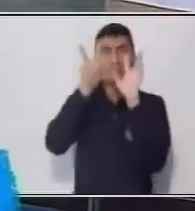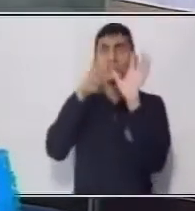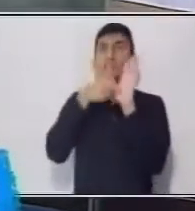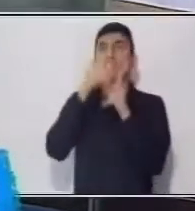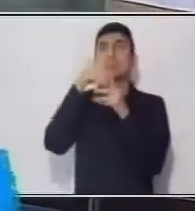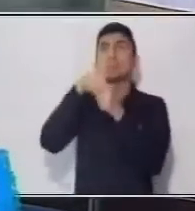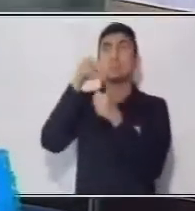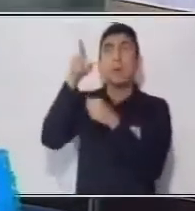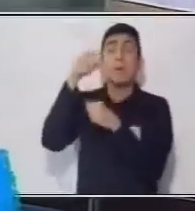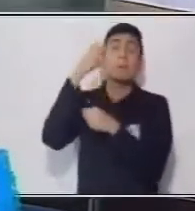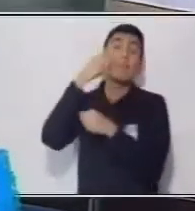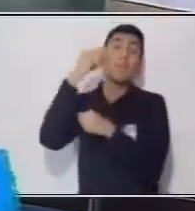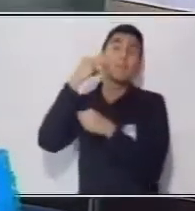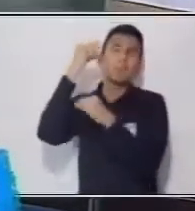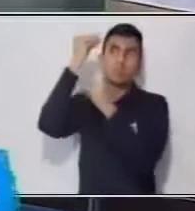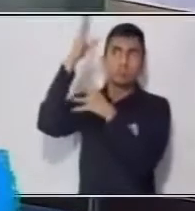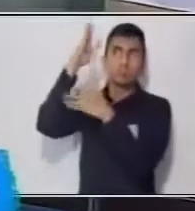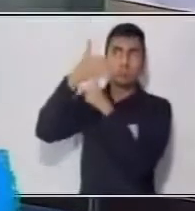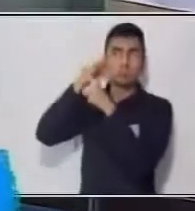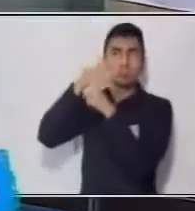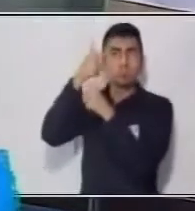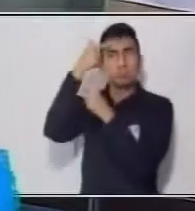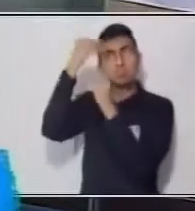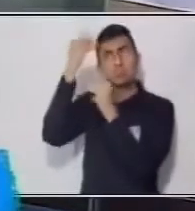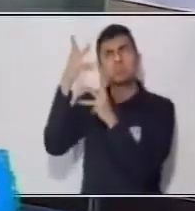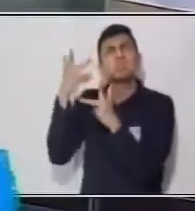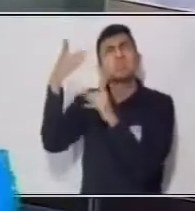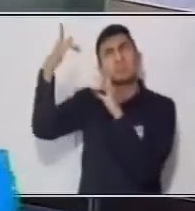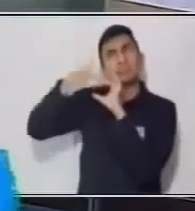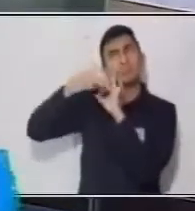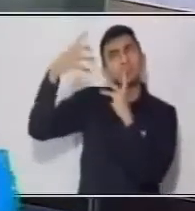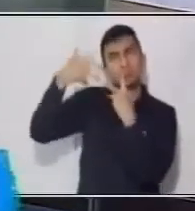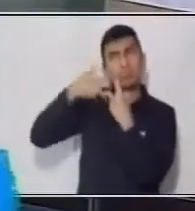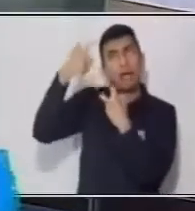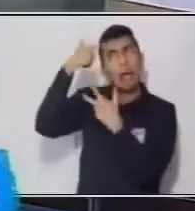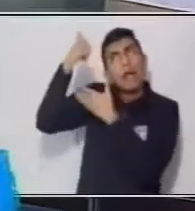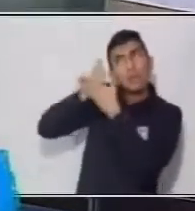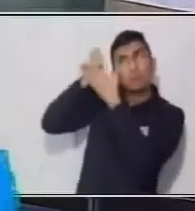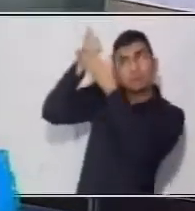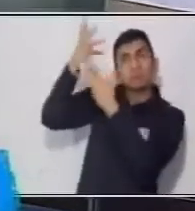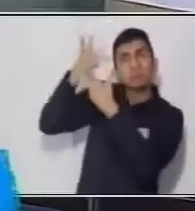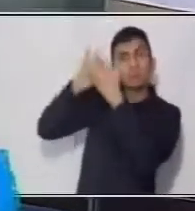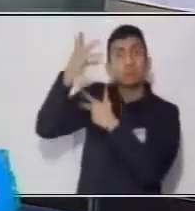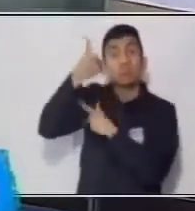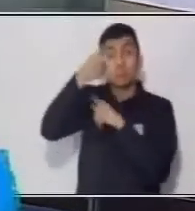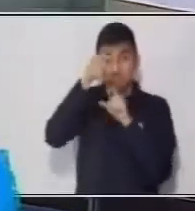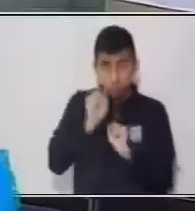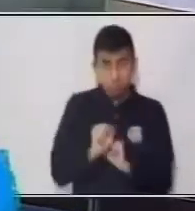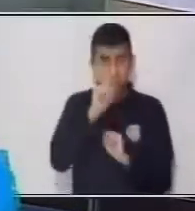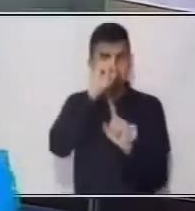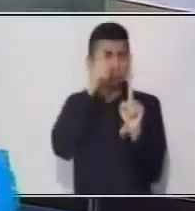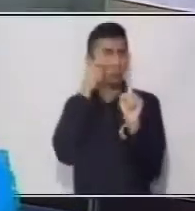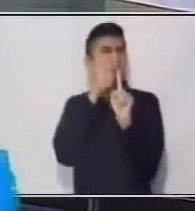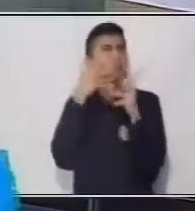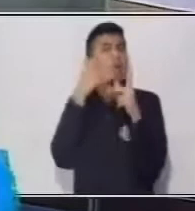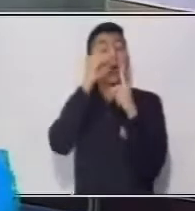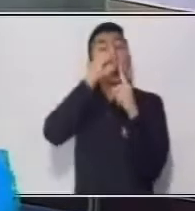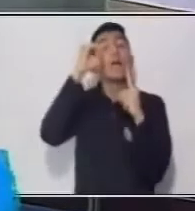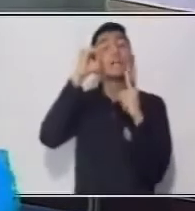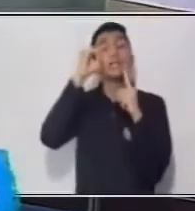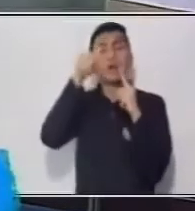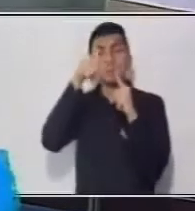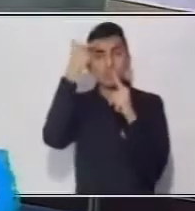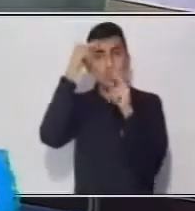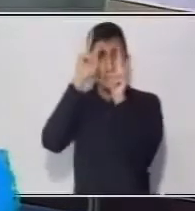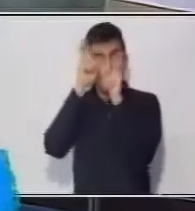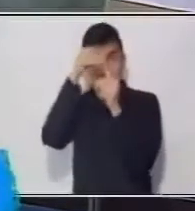de aprender en la sesión, que corresponde a los tipos de oraciones, en el caso específico de la cantidad